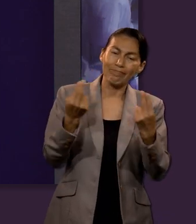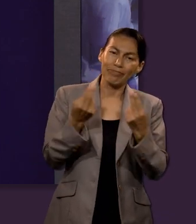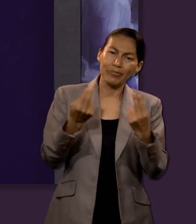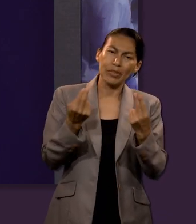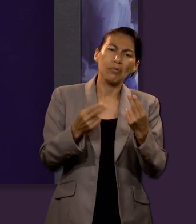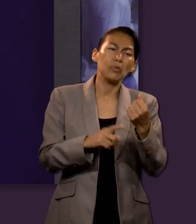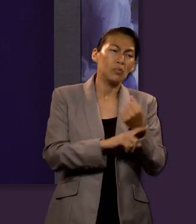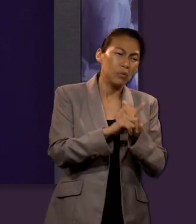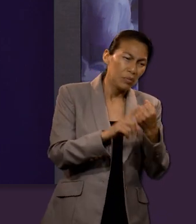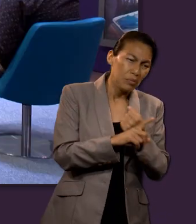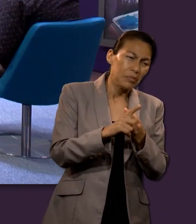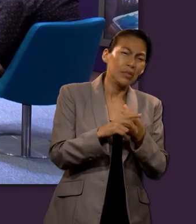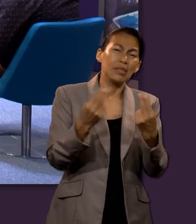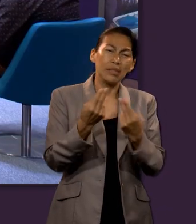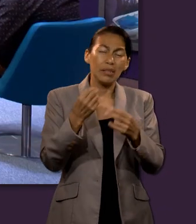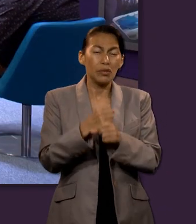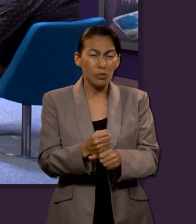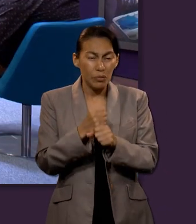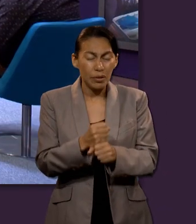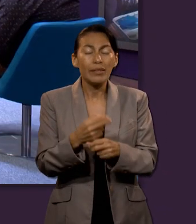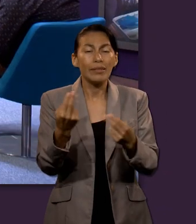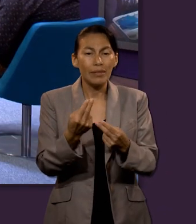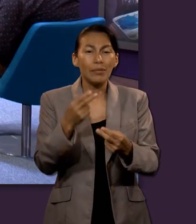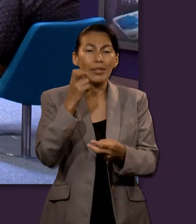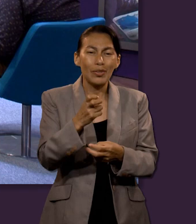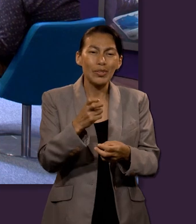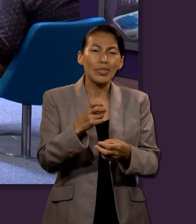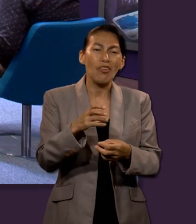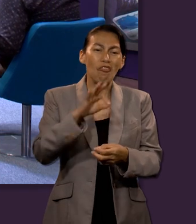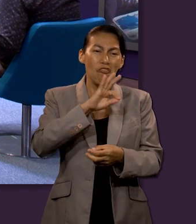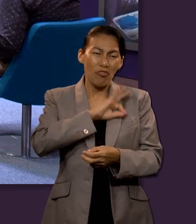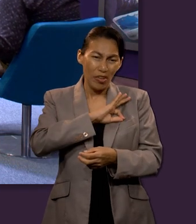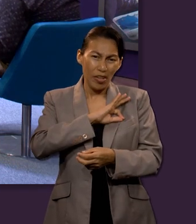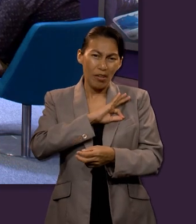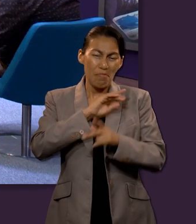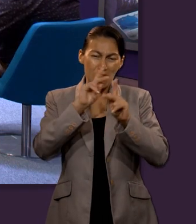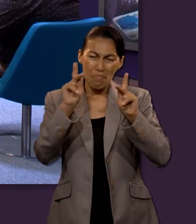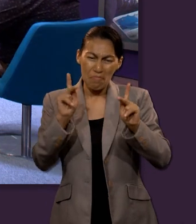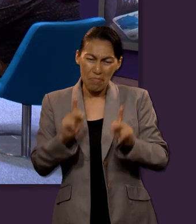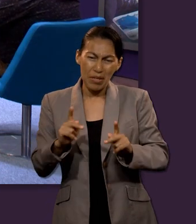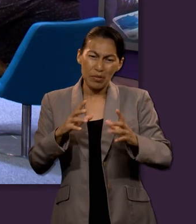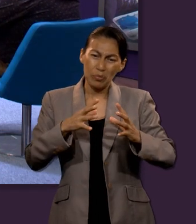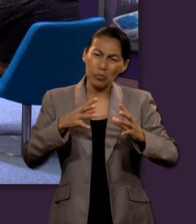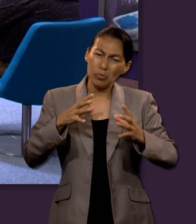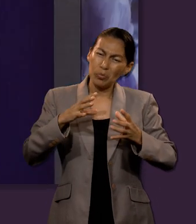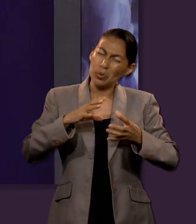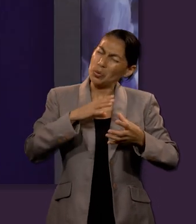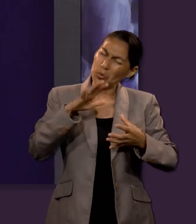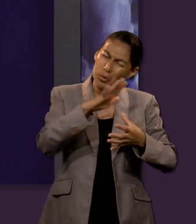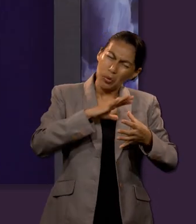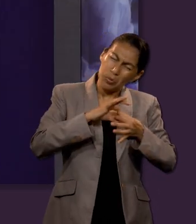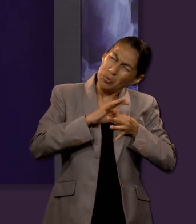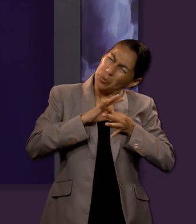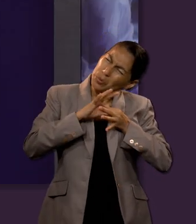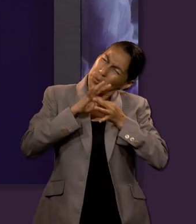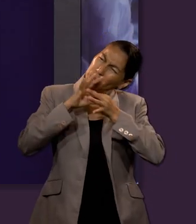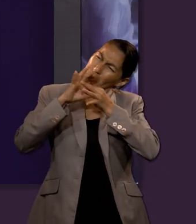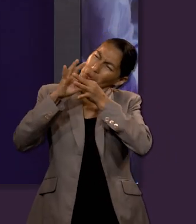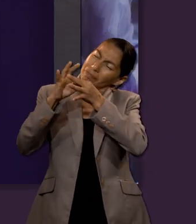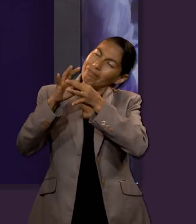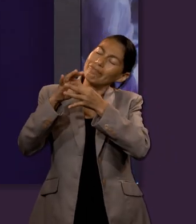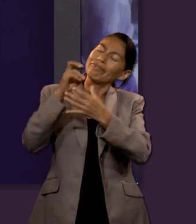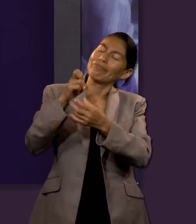con lo que decíamos hace un momento al momento de nosotros encontrarnos en una situación que nos irrita porque tal vez